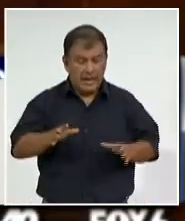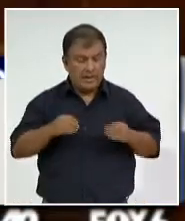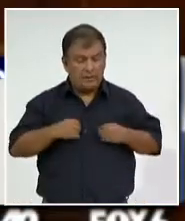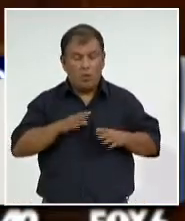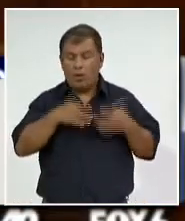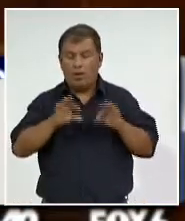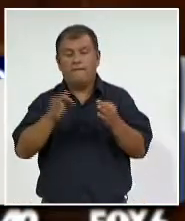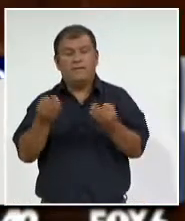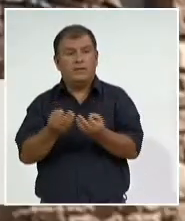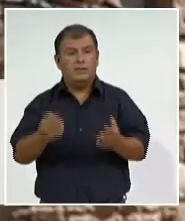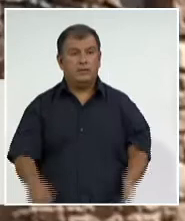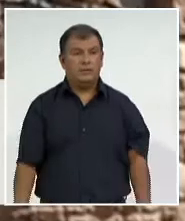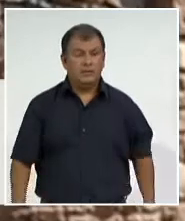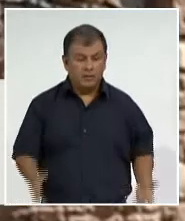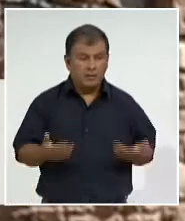familia